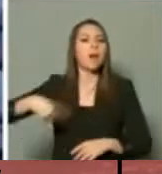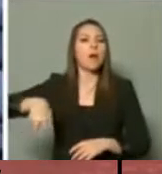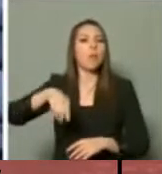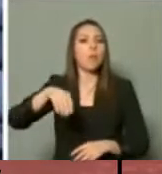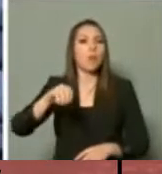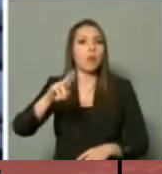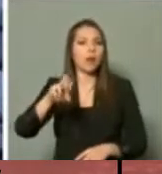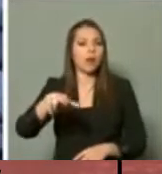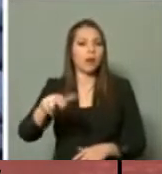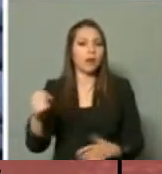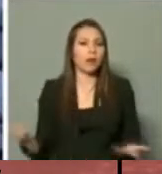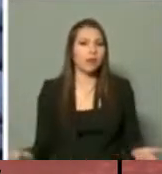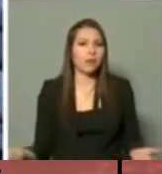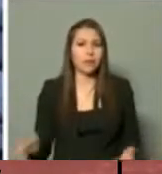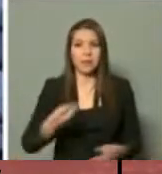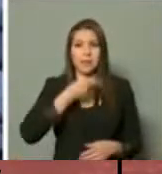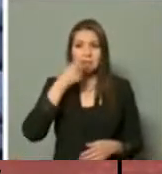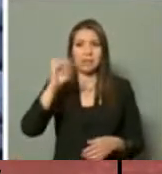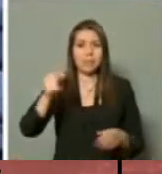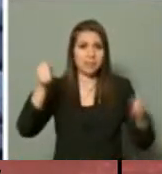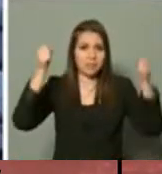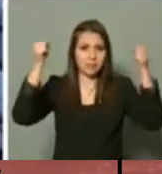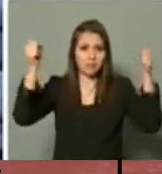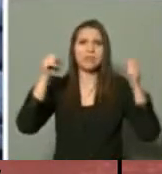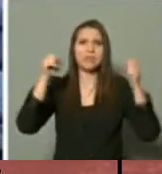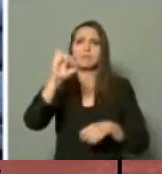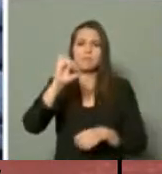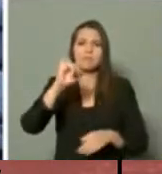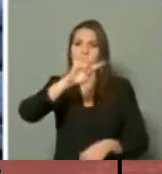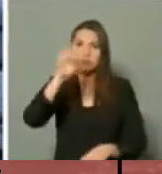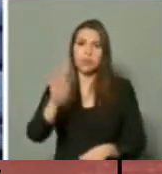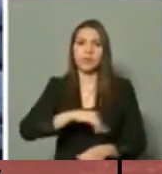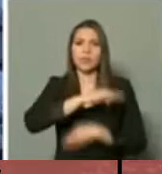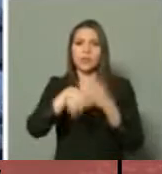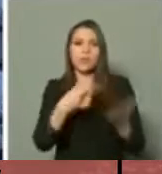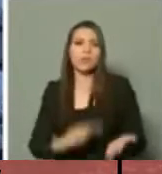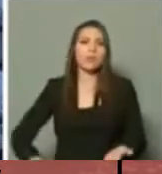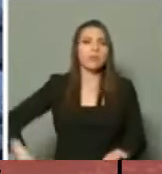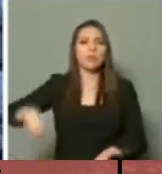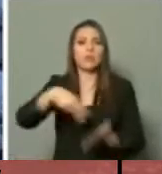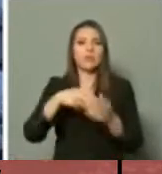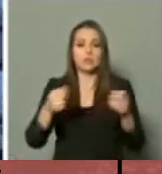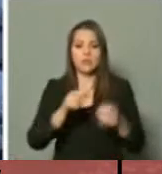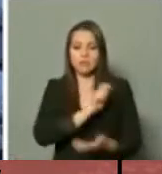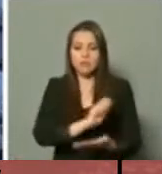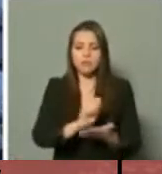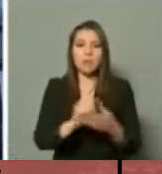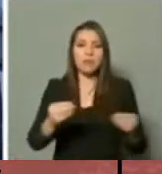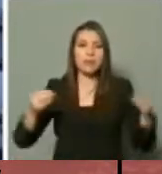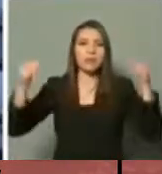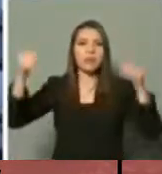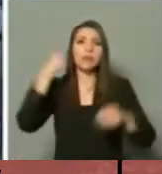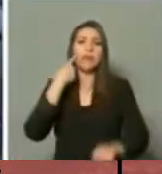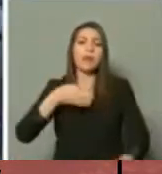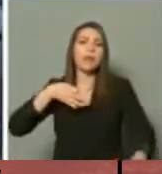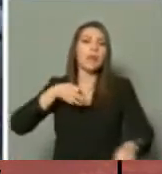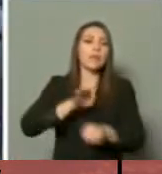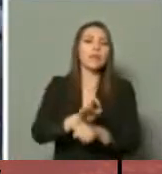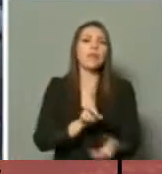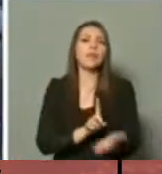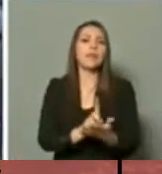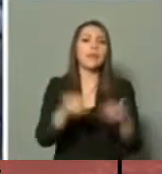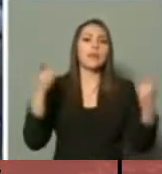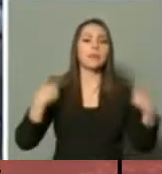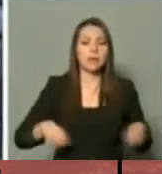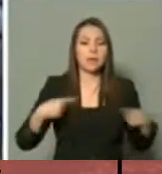dicen, tapada con pancartas. Sí, nos subíamos con pancartas para defender los derechos de la gente. Gracias. Gracias, candidato.